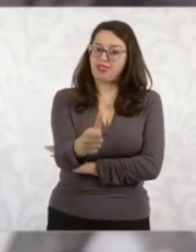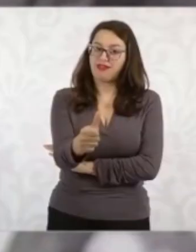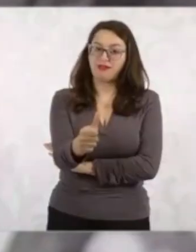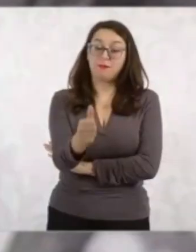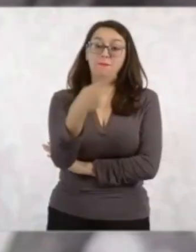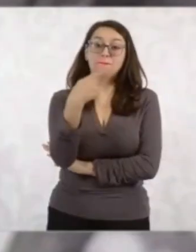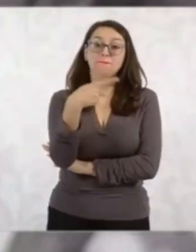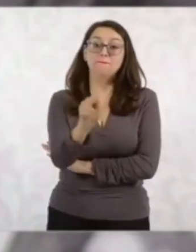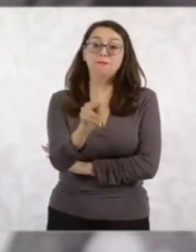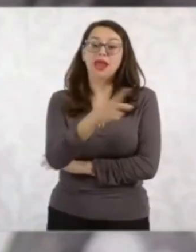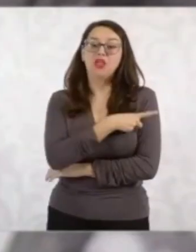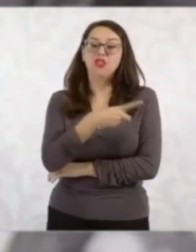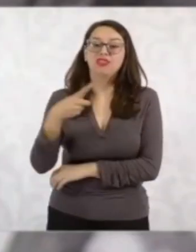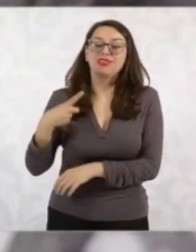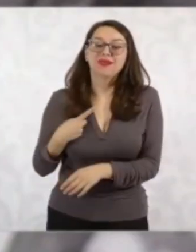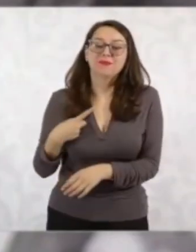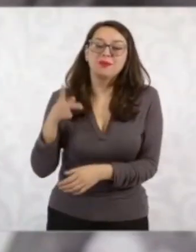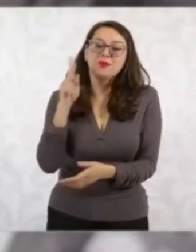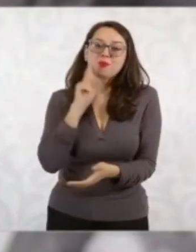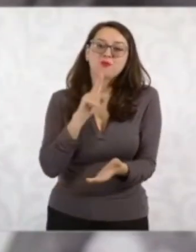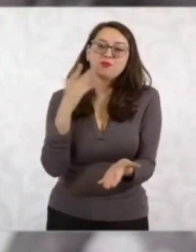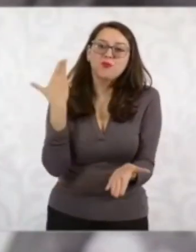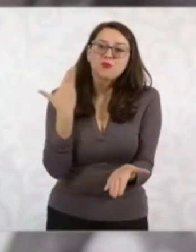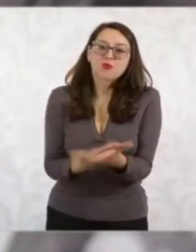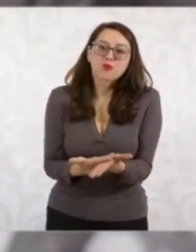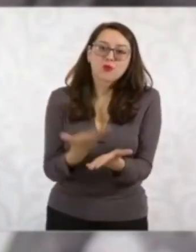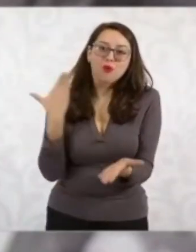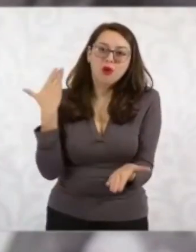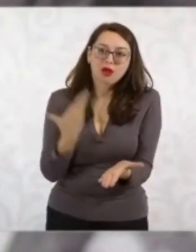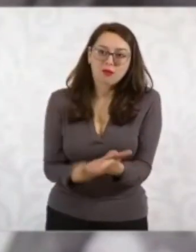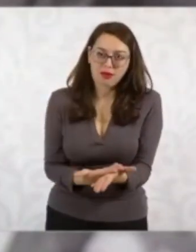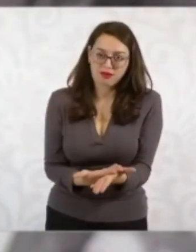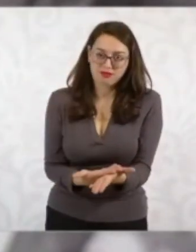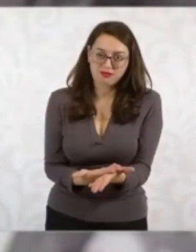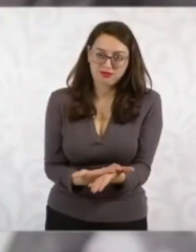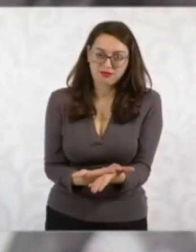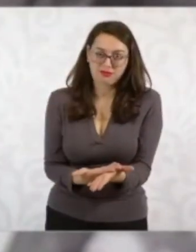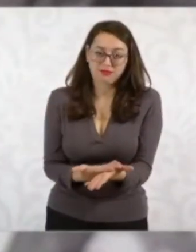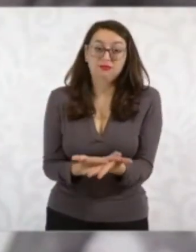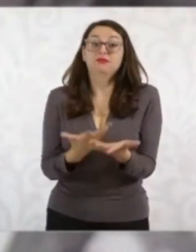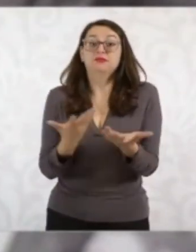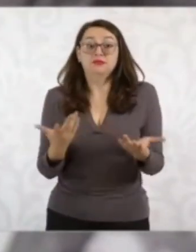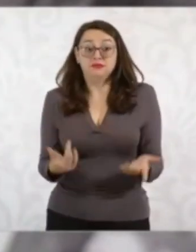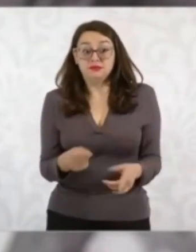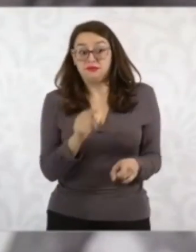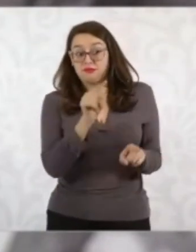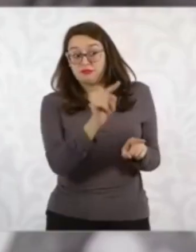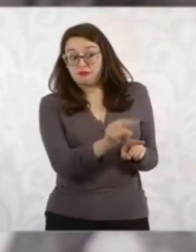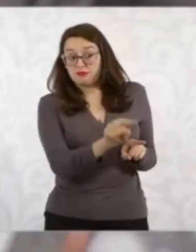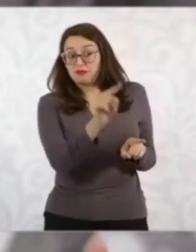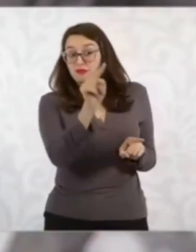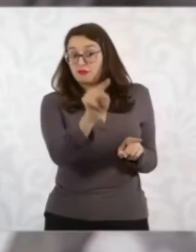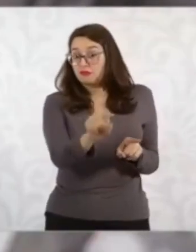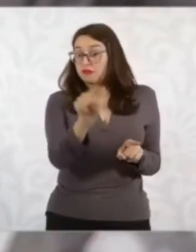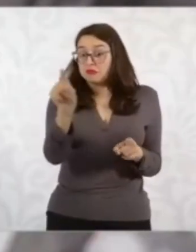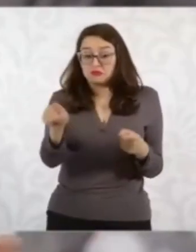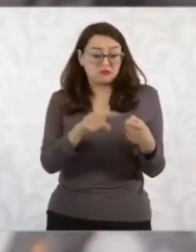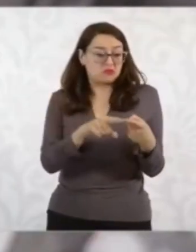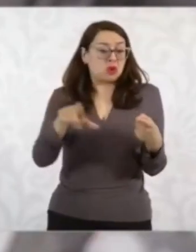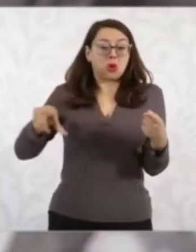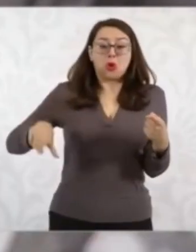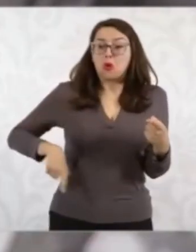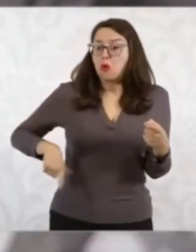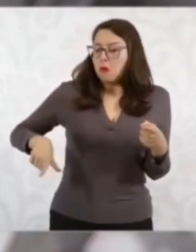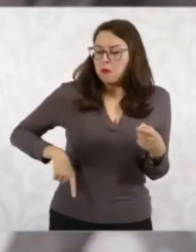Si hay pruebas de vínculo de algún gobernador,